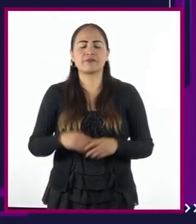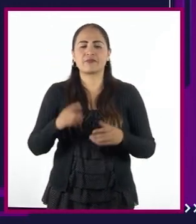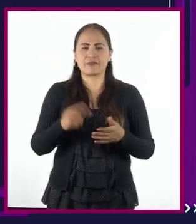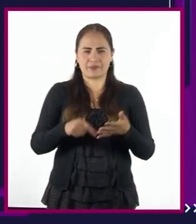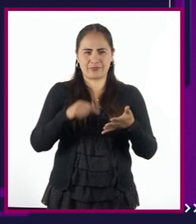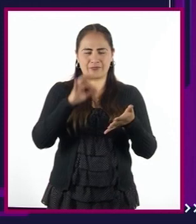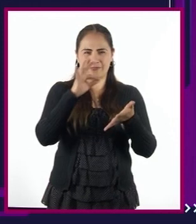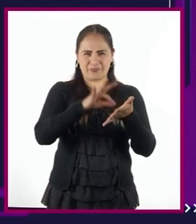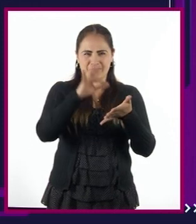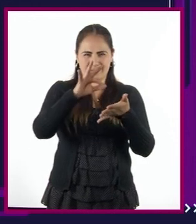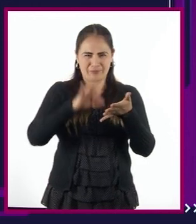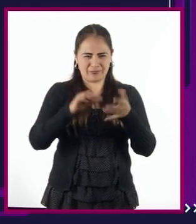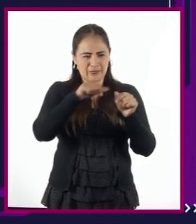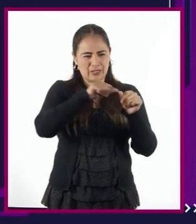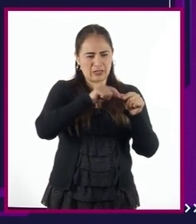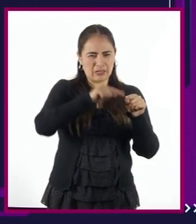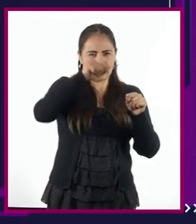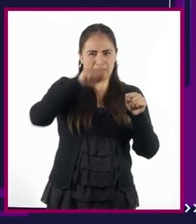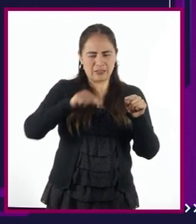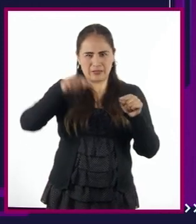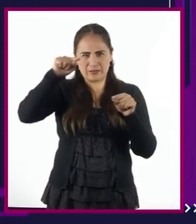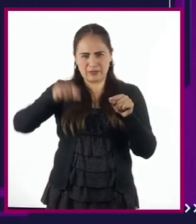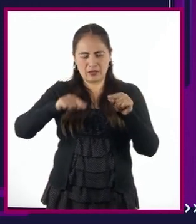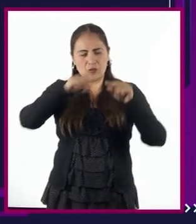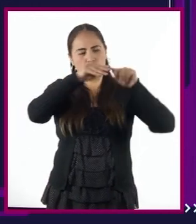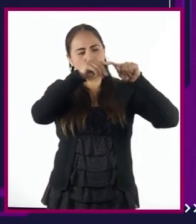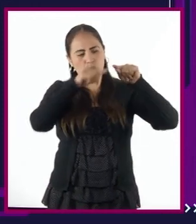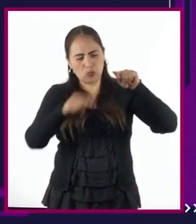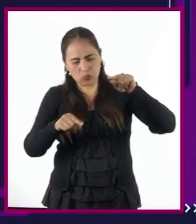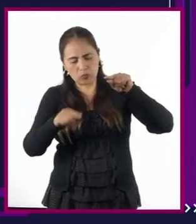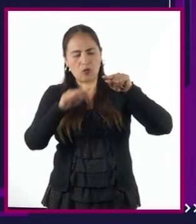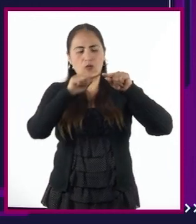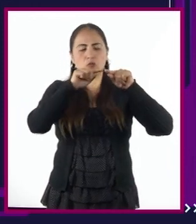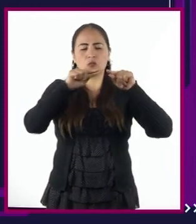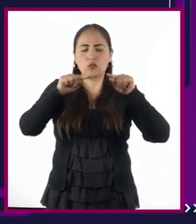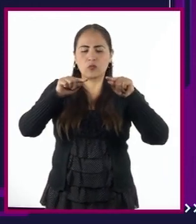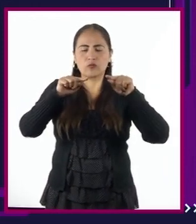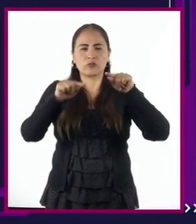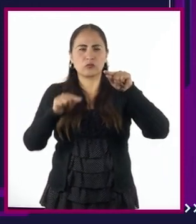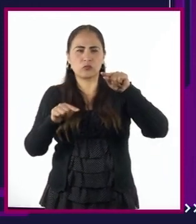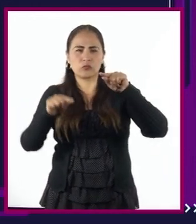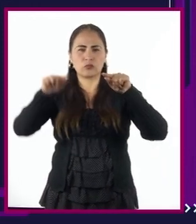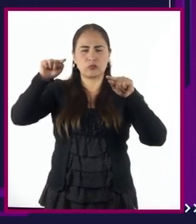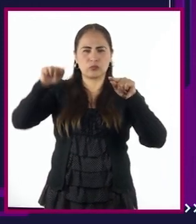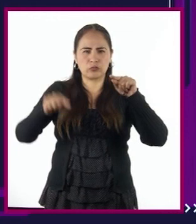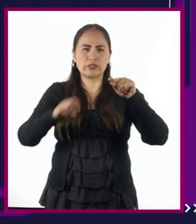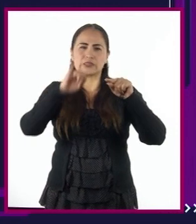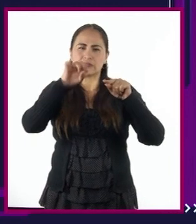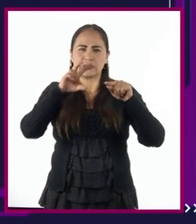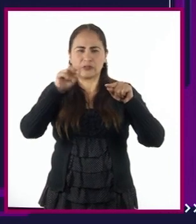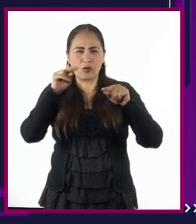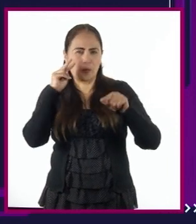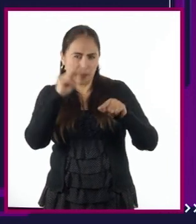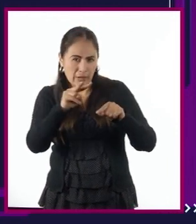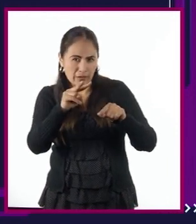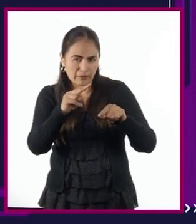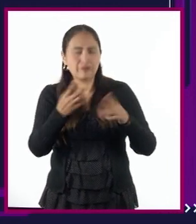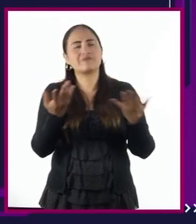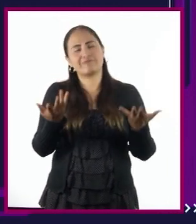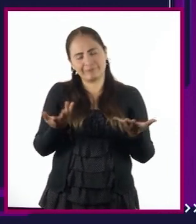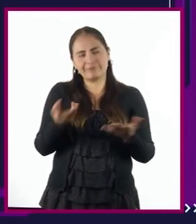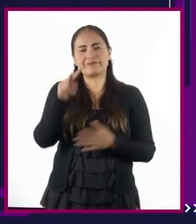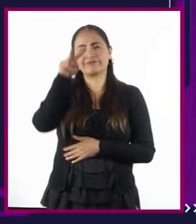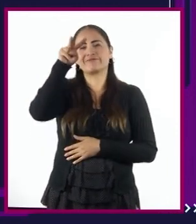líneas, la pendiente de sus segmentos nos indica si hay cambios grandes o no. Verdadero.